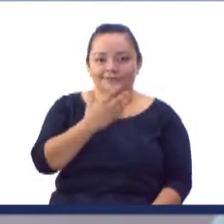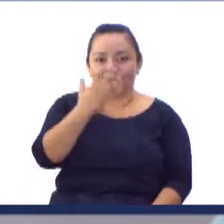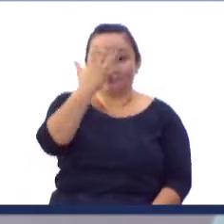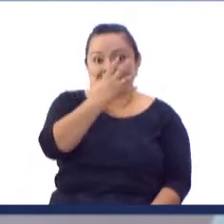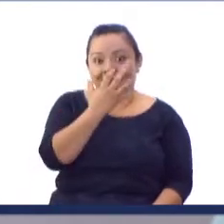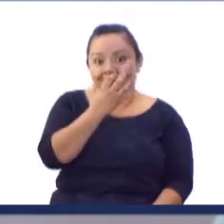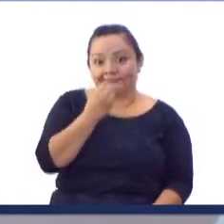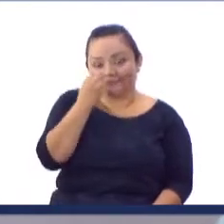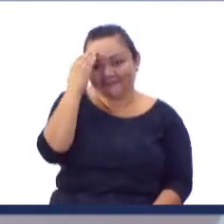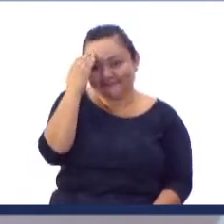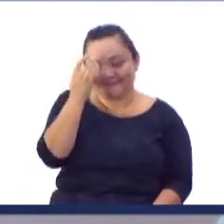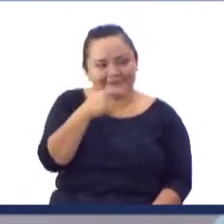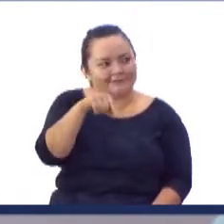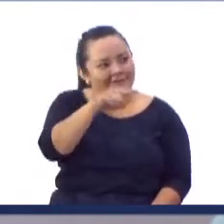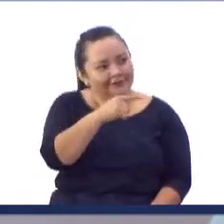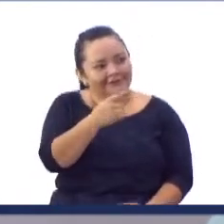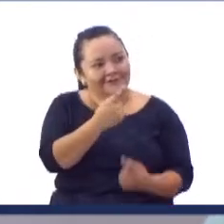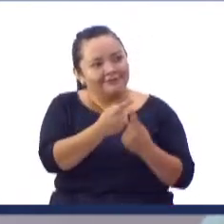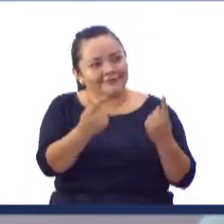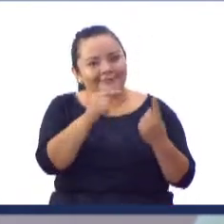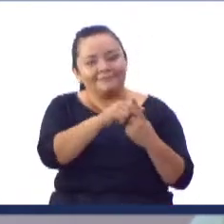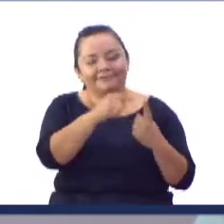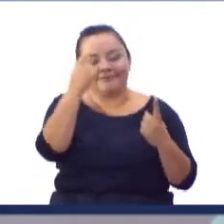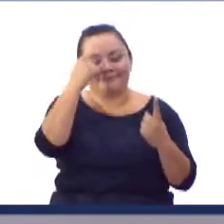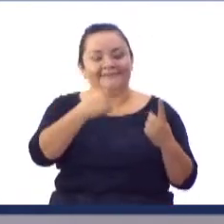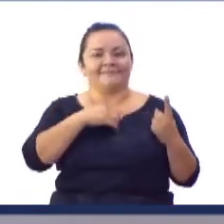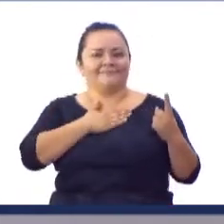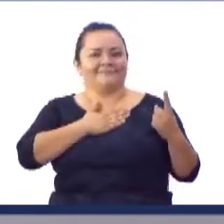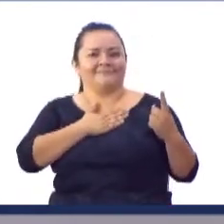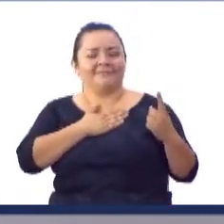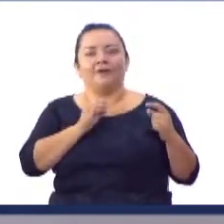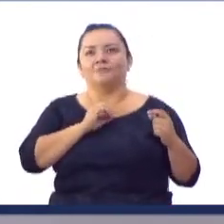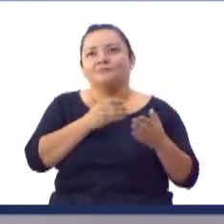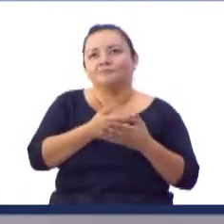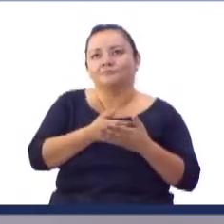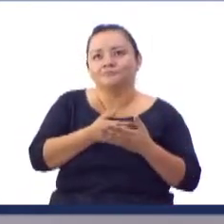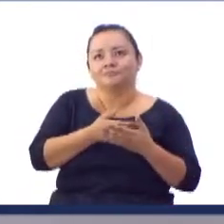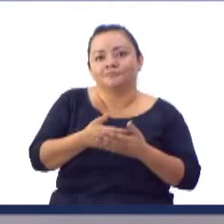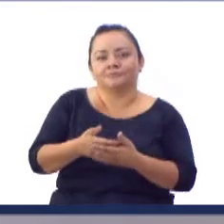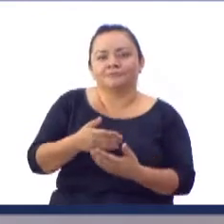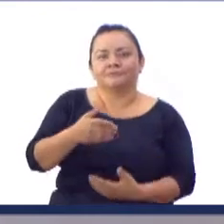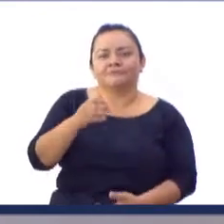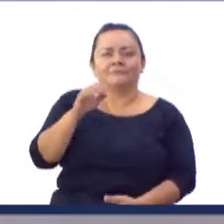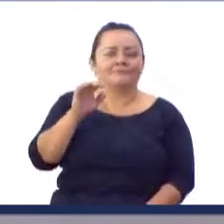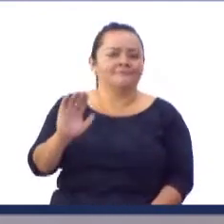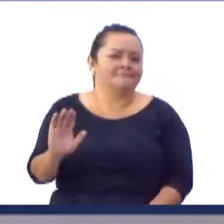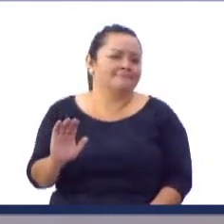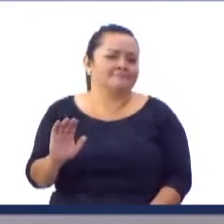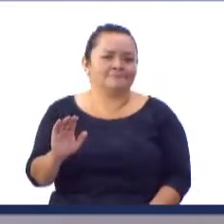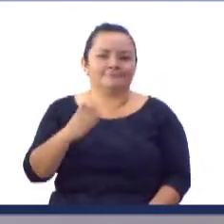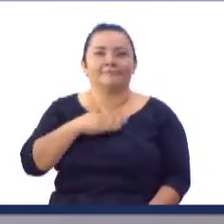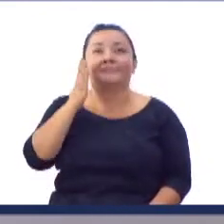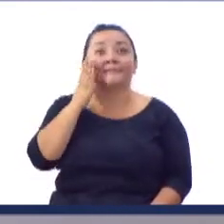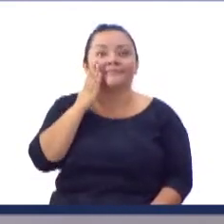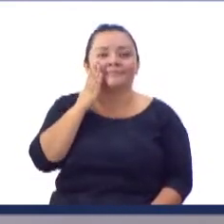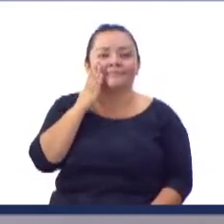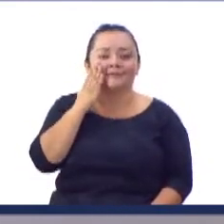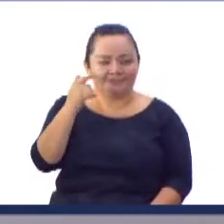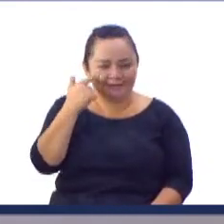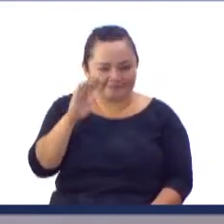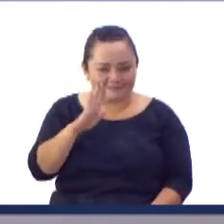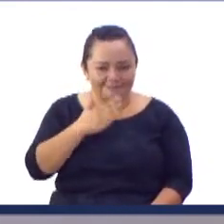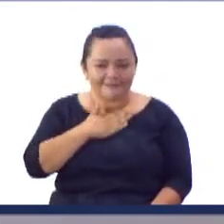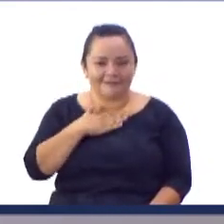alguien piensa en mí entiende qué bonito que de un sobrino una sobrina la mamá mi mamá